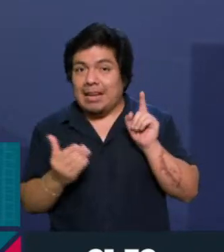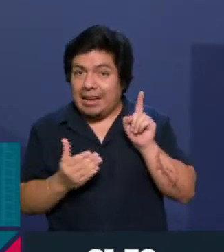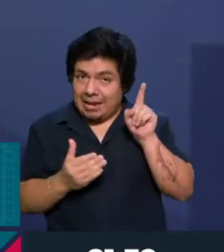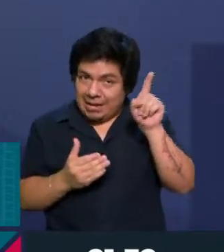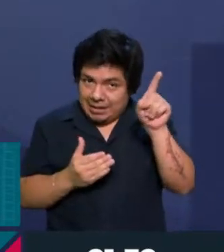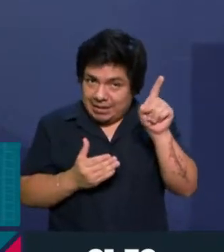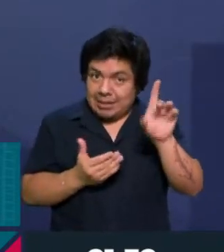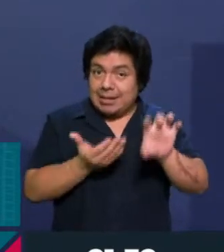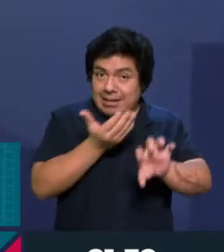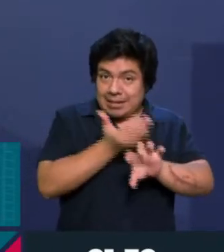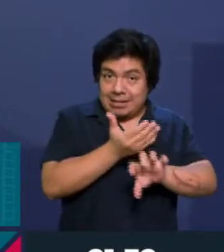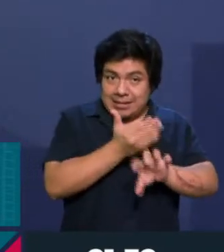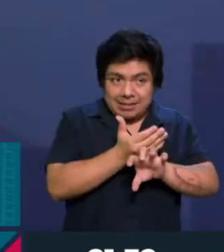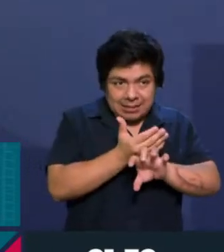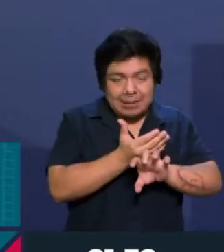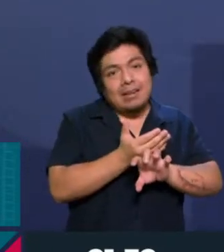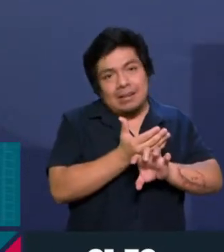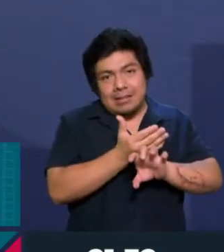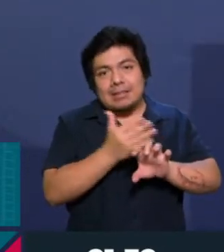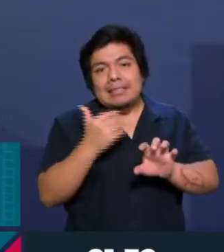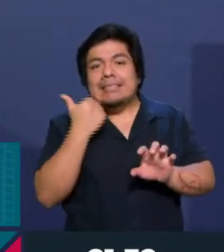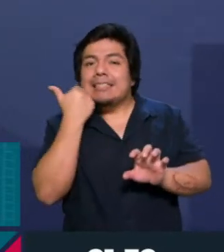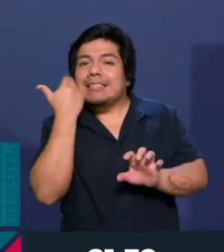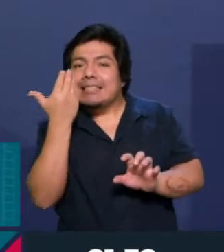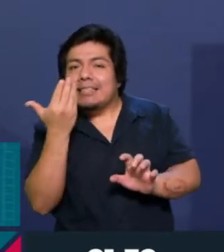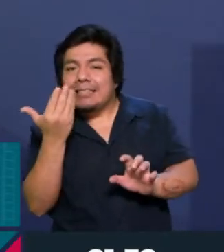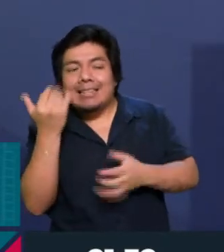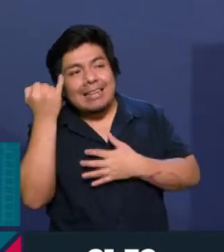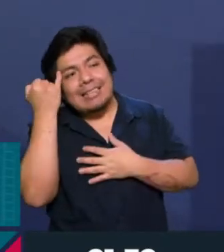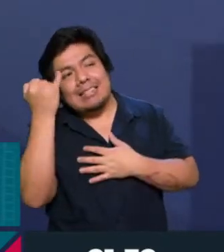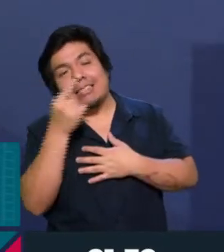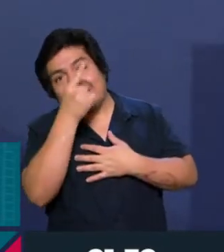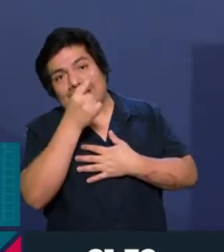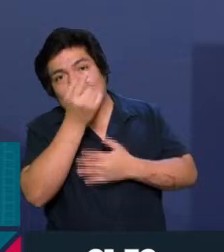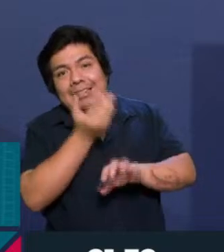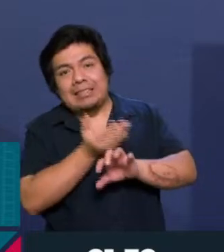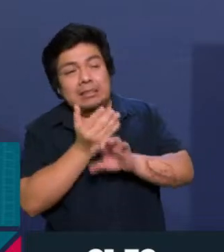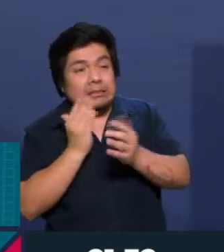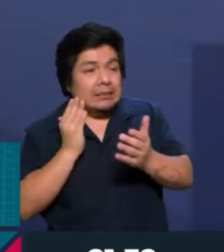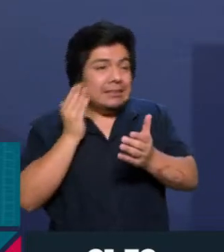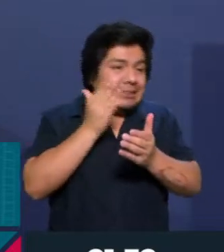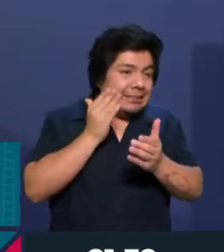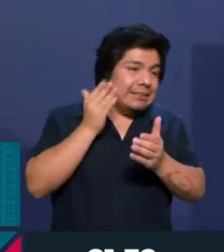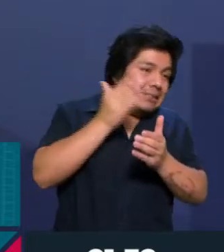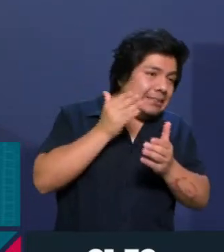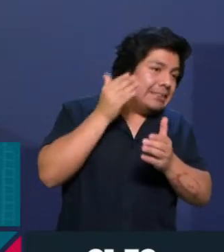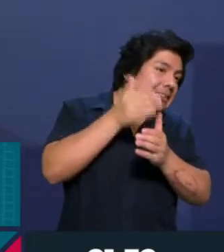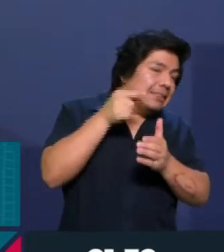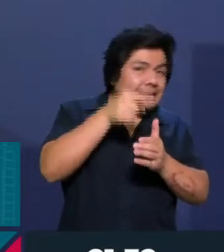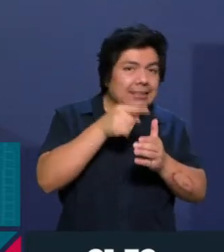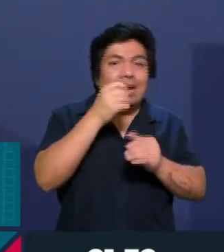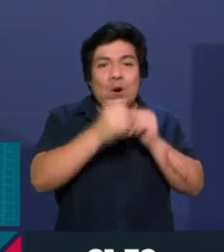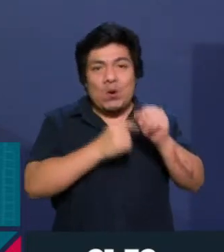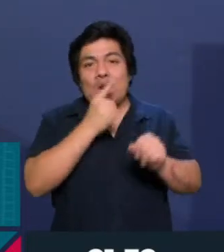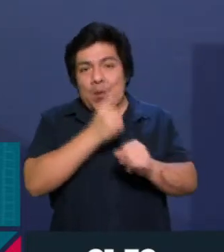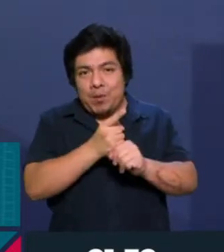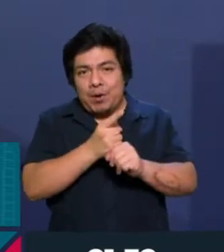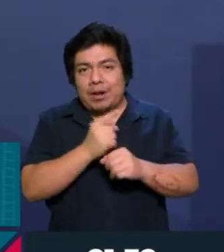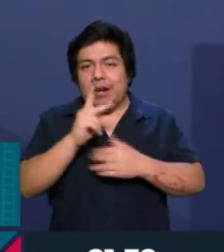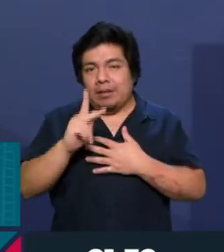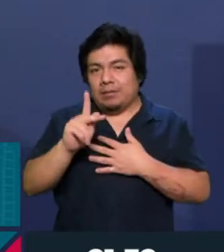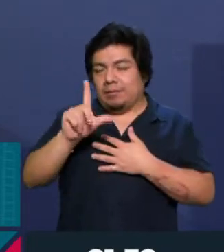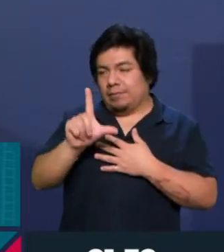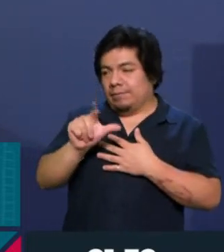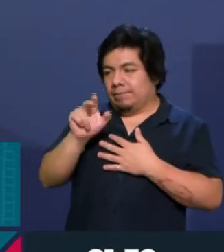espera poder conseguir, pues siempre mantiene esta idea de que llegar a Estados Unidos es una oportunidad. El plan B, que